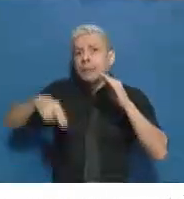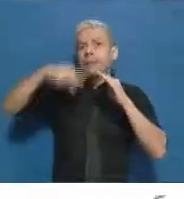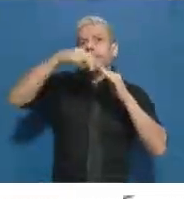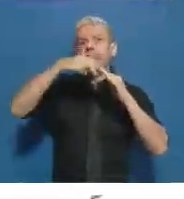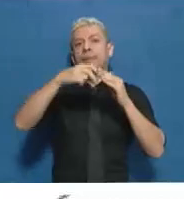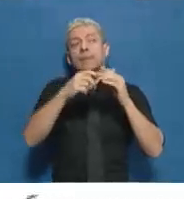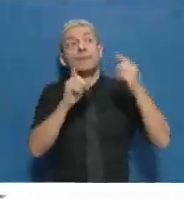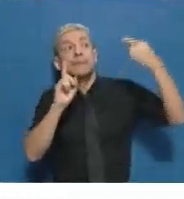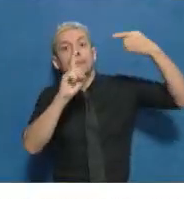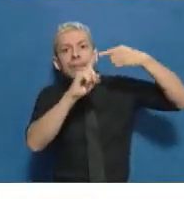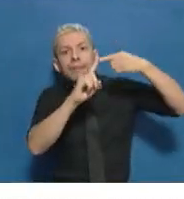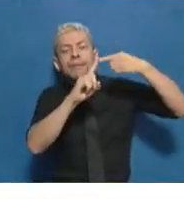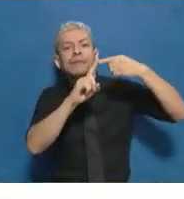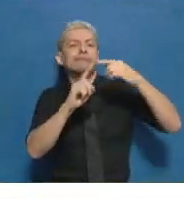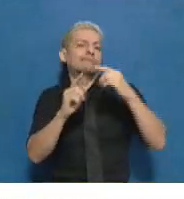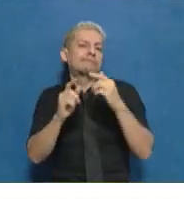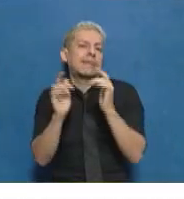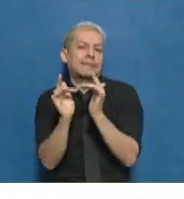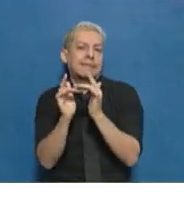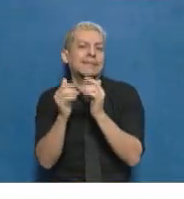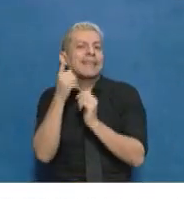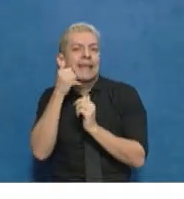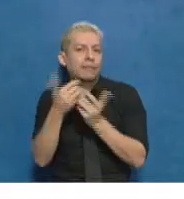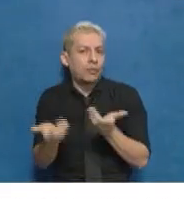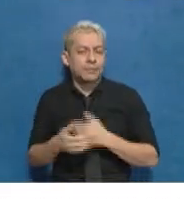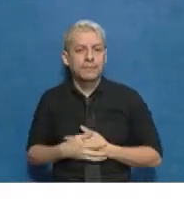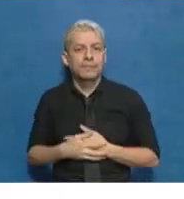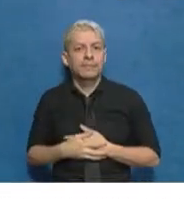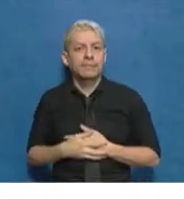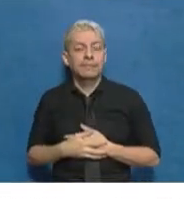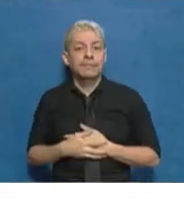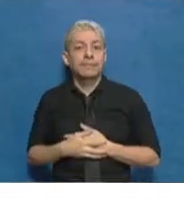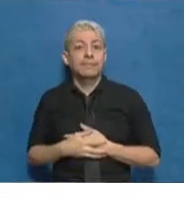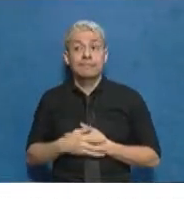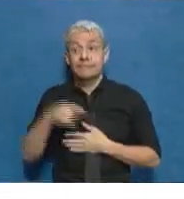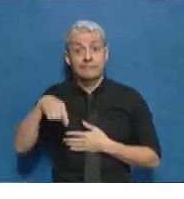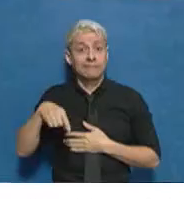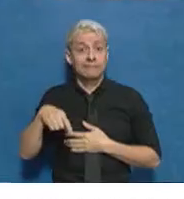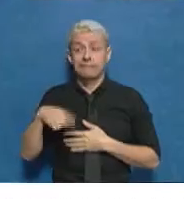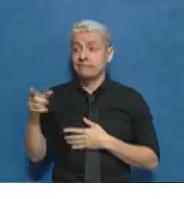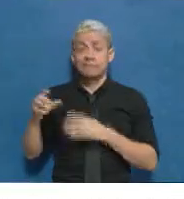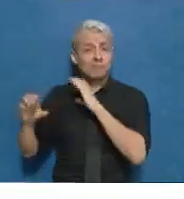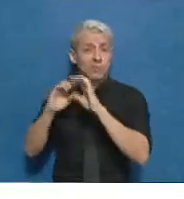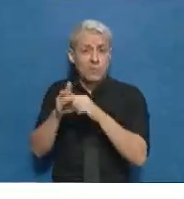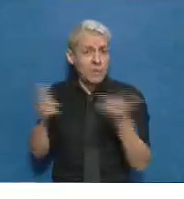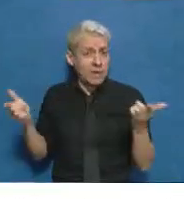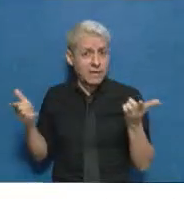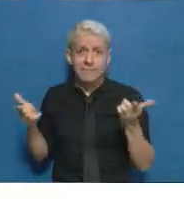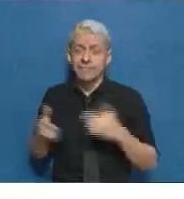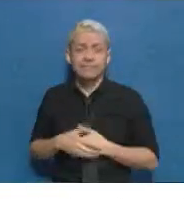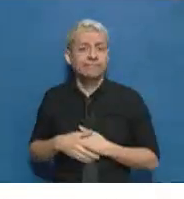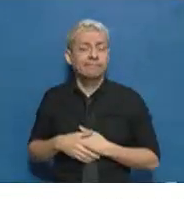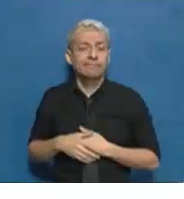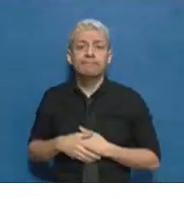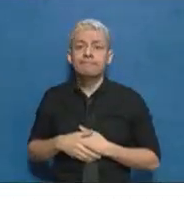señal. Con datos móviles, el teléfono. Y acá no tienen conexión directamente, ¿no hay señal? No, en esta parte no tenemos